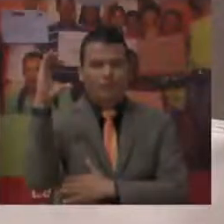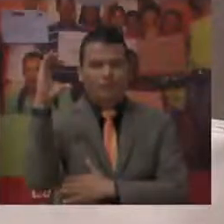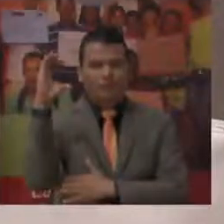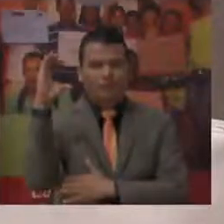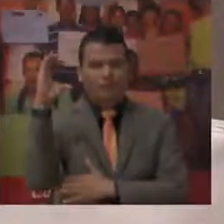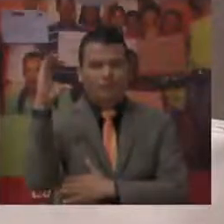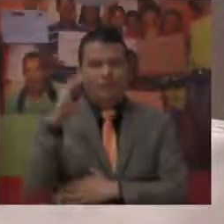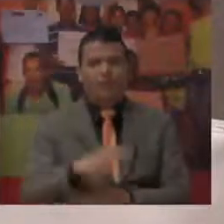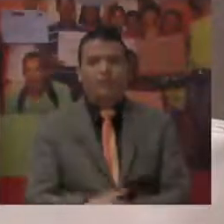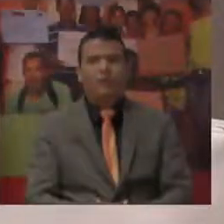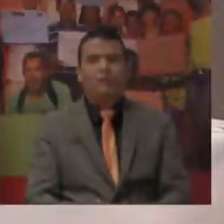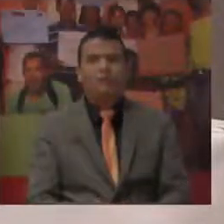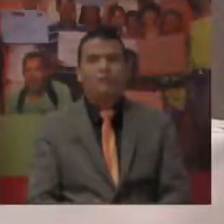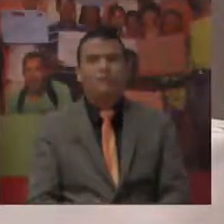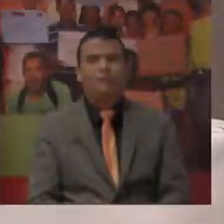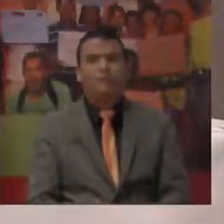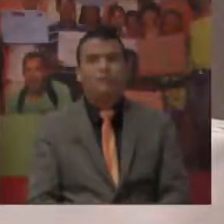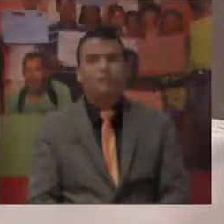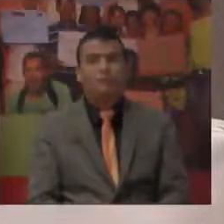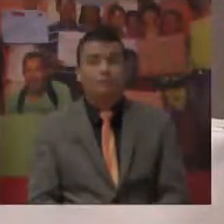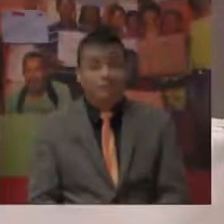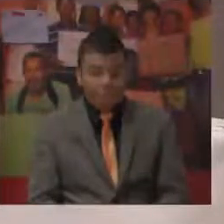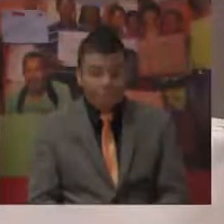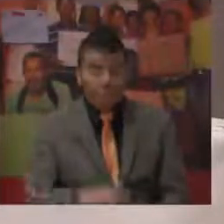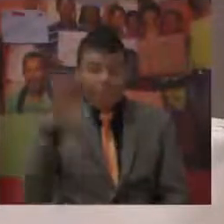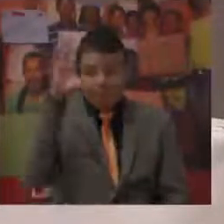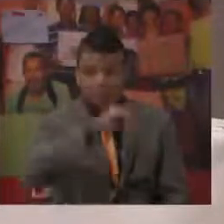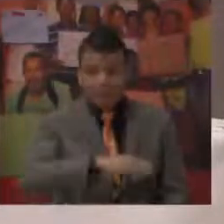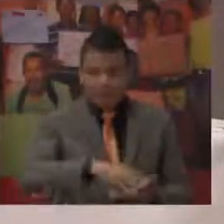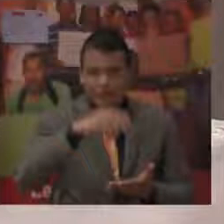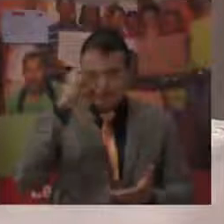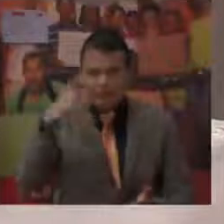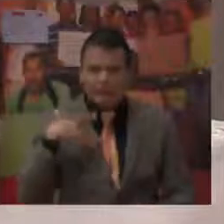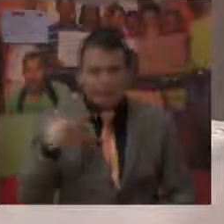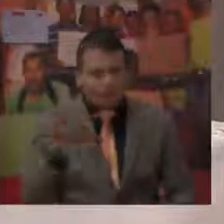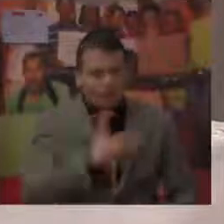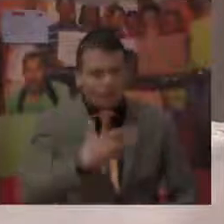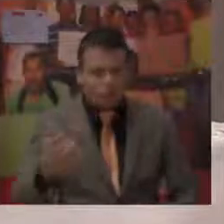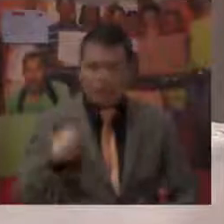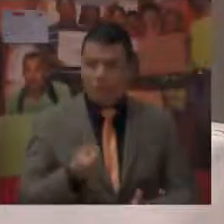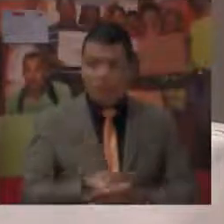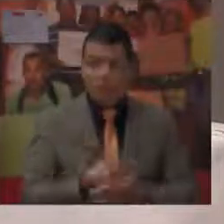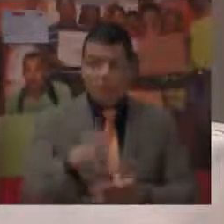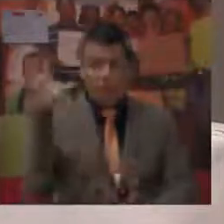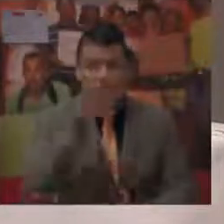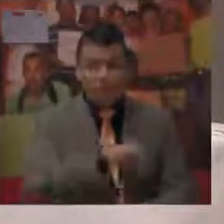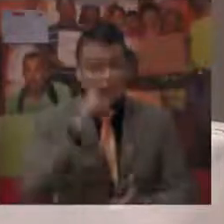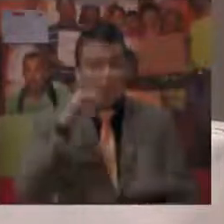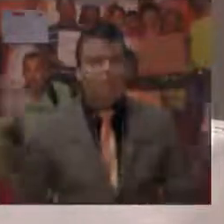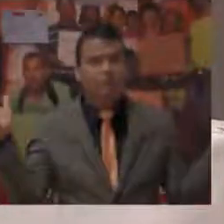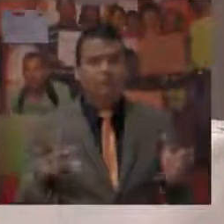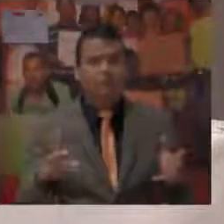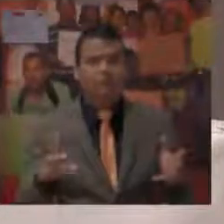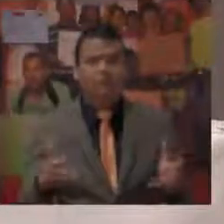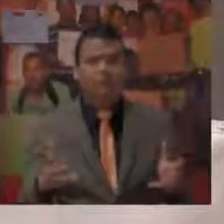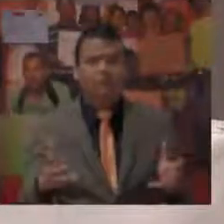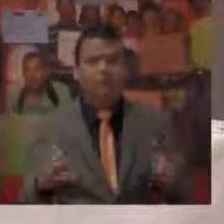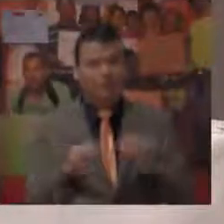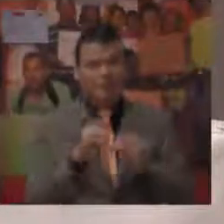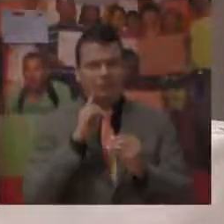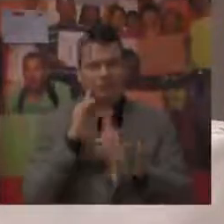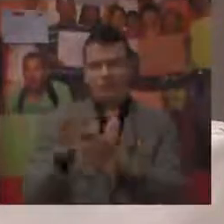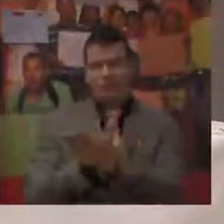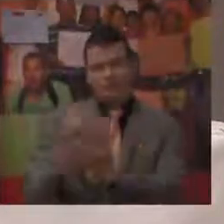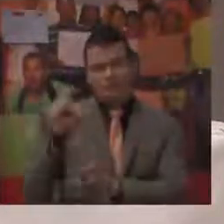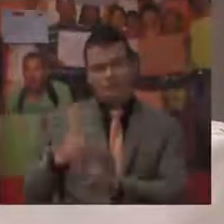Colombia. El aprendizaje y la voluntad es lo más rescatable de todo este proceso. Y rescato unas palabras que decía